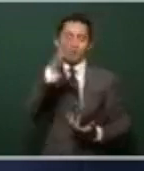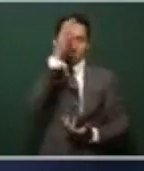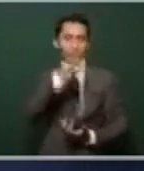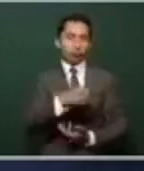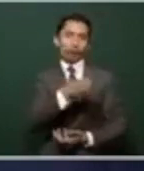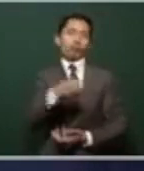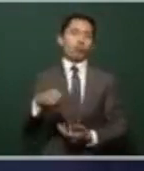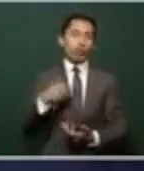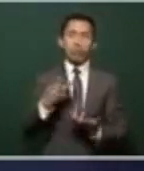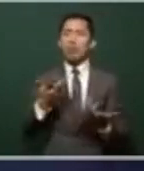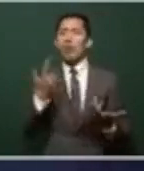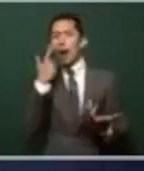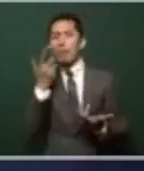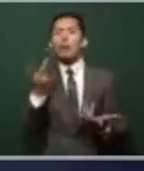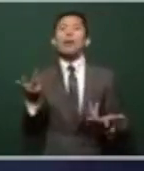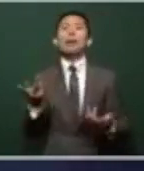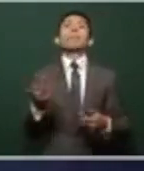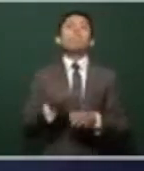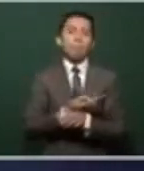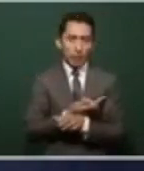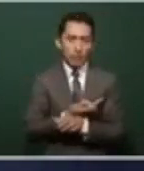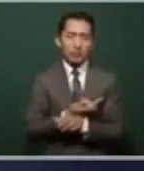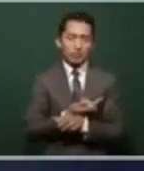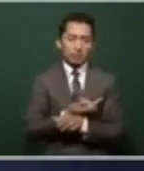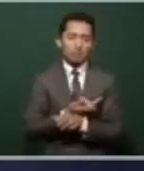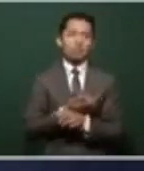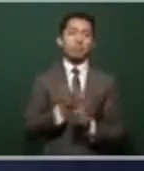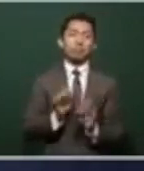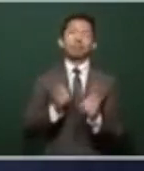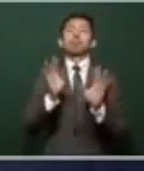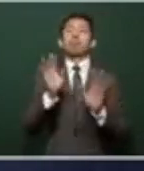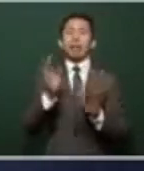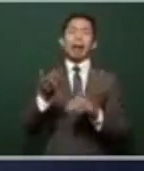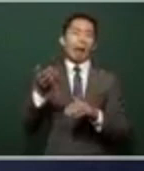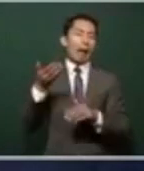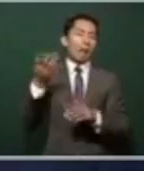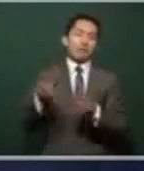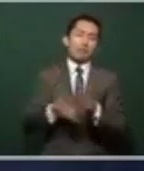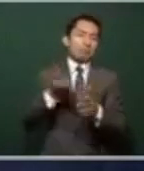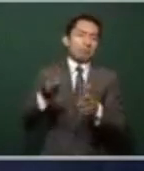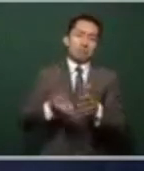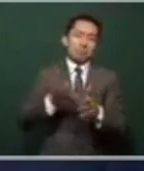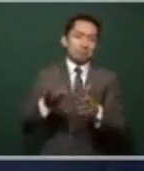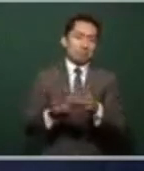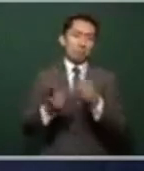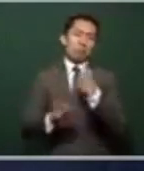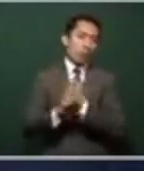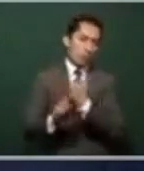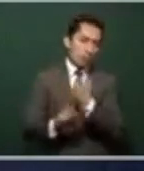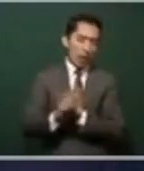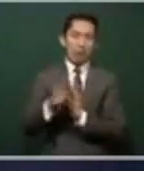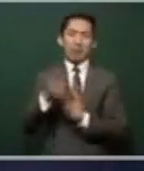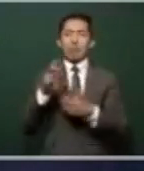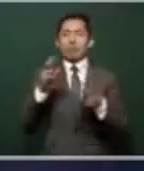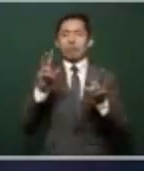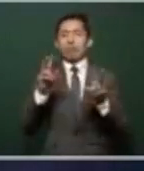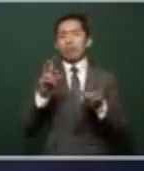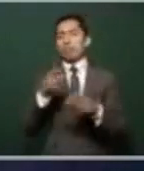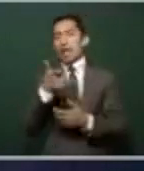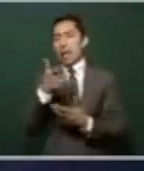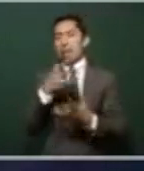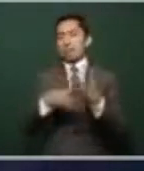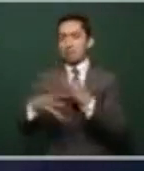cada vez que hay estos movimientos que